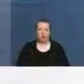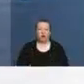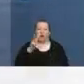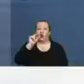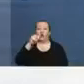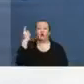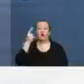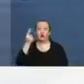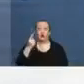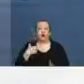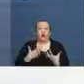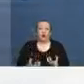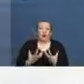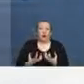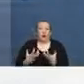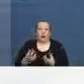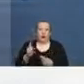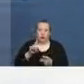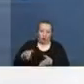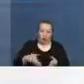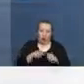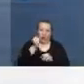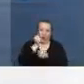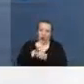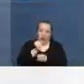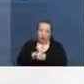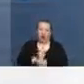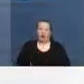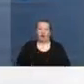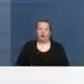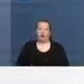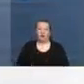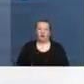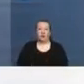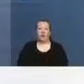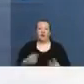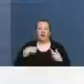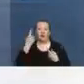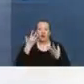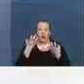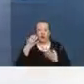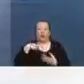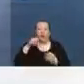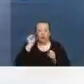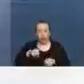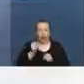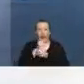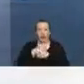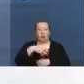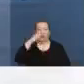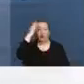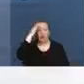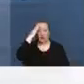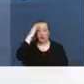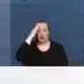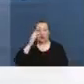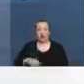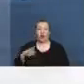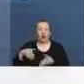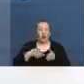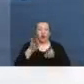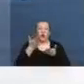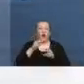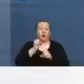ganas hay que saber el camino como dice abrir radio nada estar después yendo no basta que leer hay que saber el camino y sabíamos lo que había que hacer